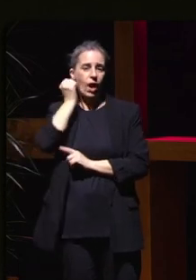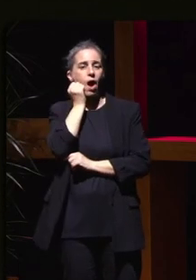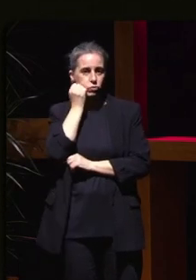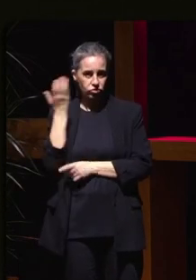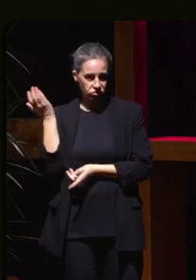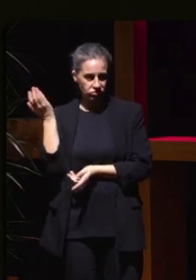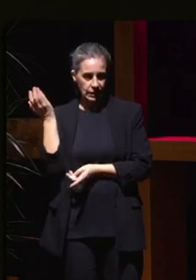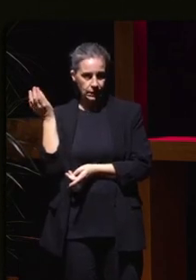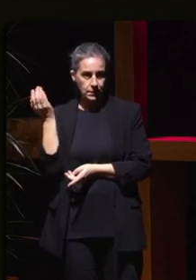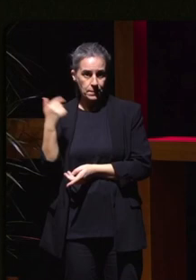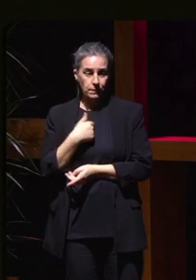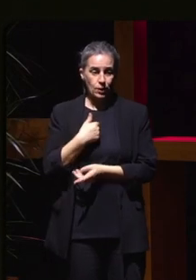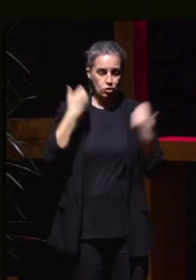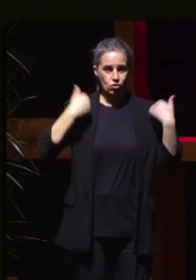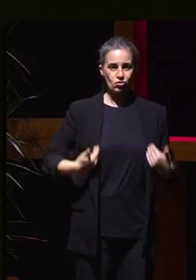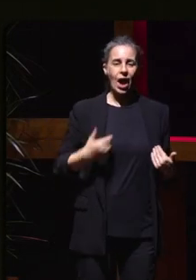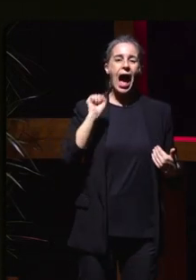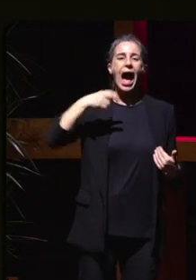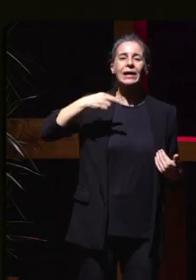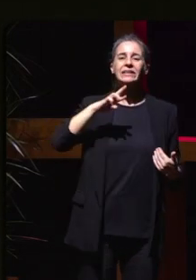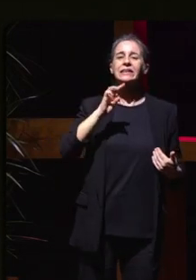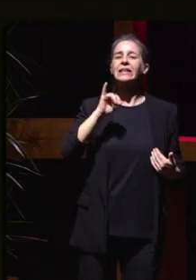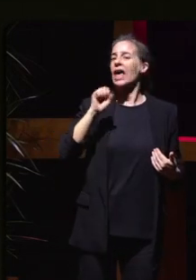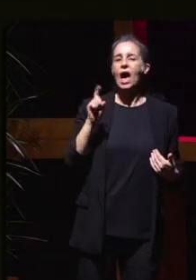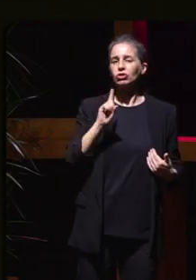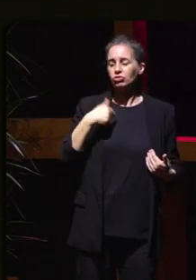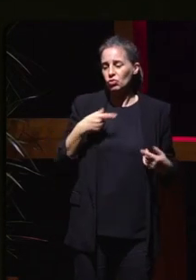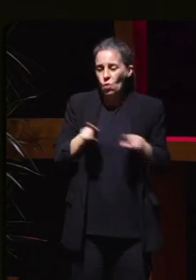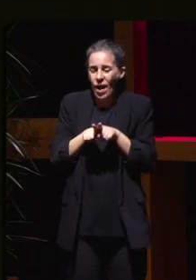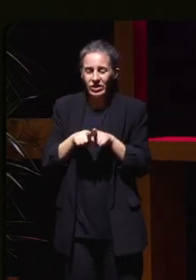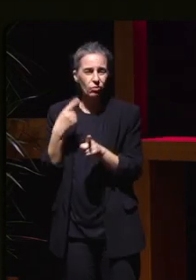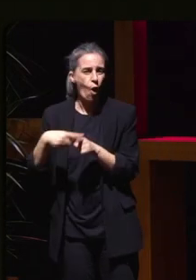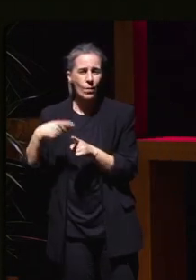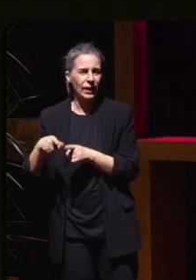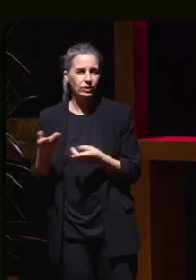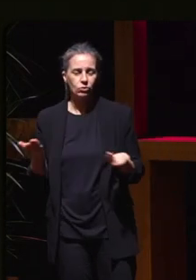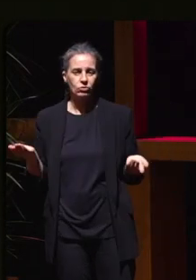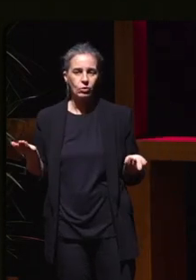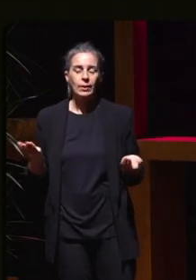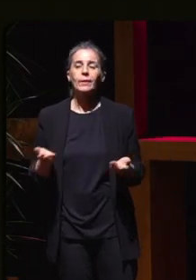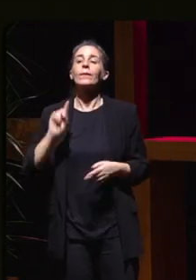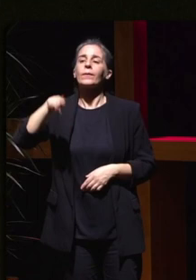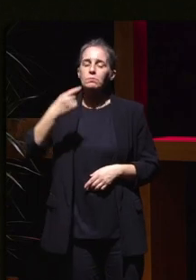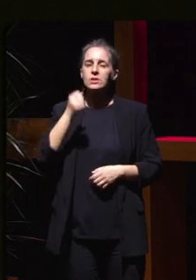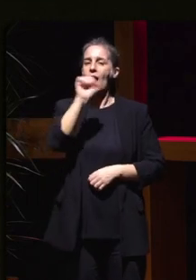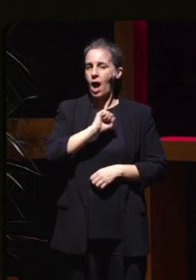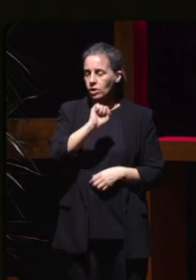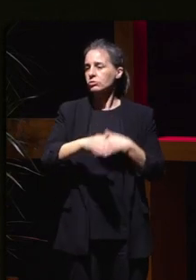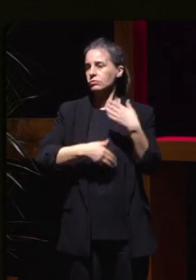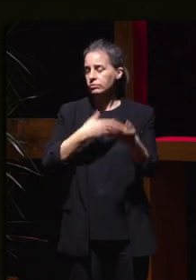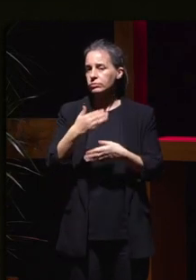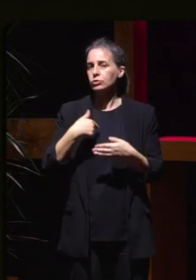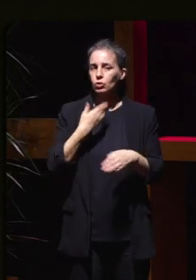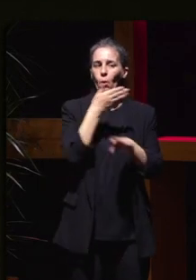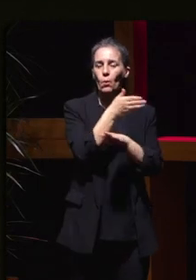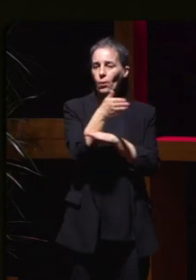euciano garantía eu era a que era aquella entelequia después copacho dos sanos fue un traballar otros lugares no